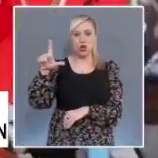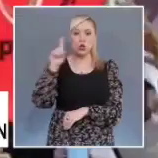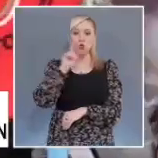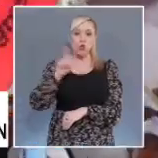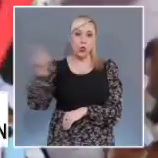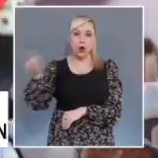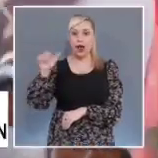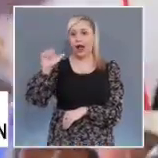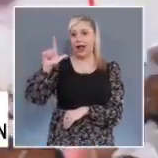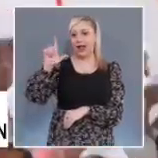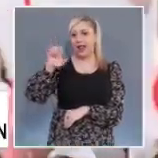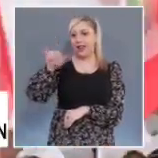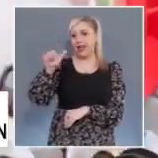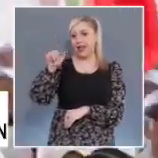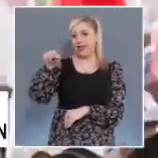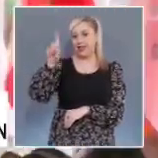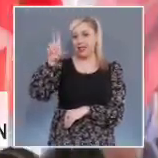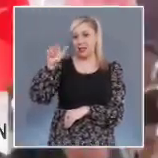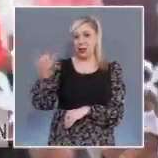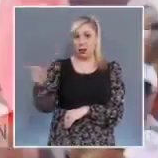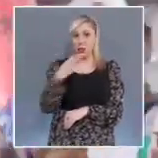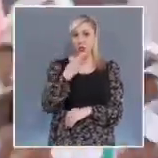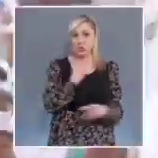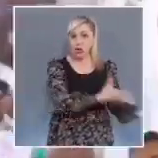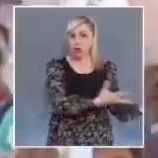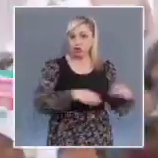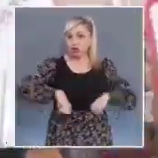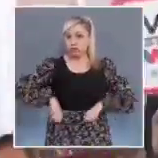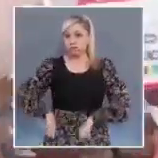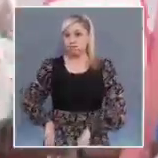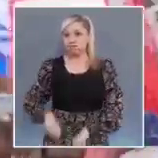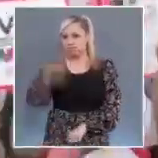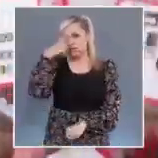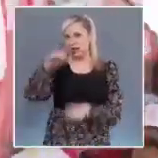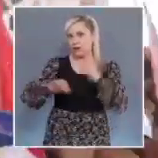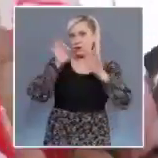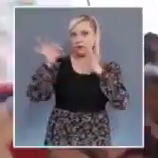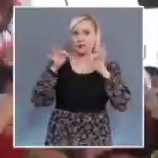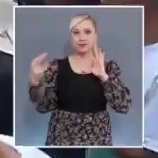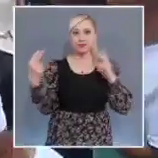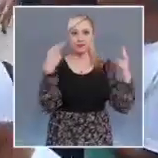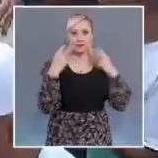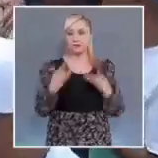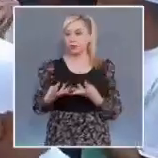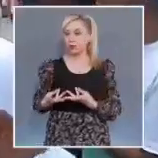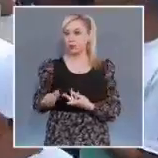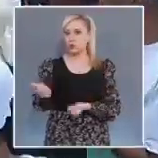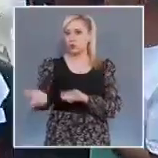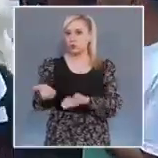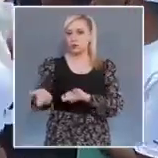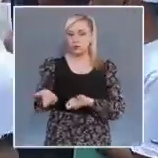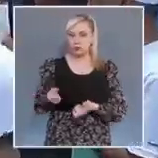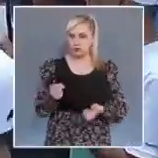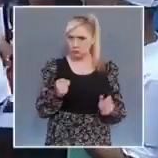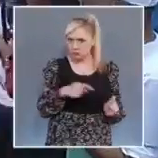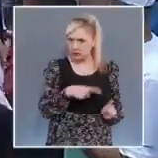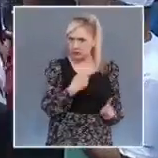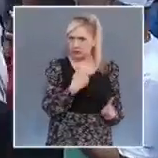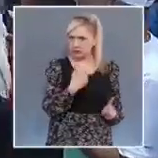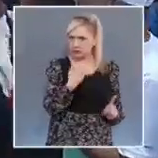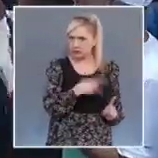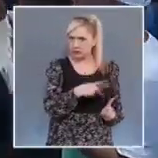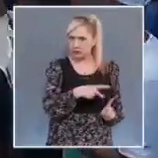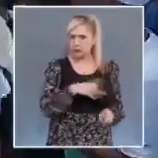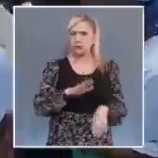con el fin de promocionar su imagen. Morena aportó como evidencia su participación en 23 eventos para la entrega